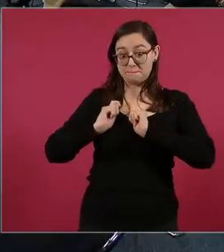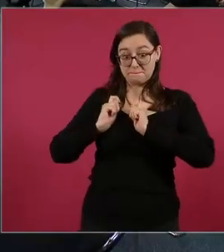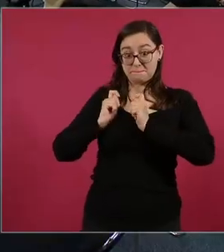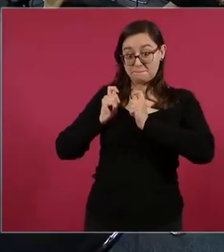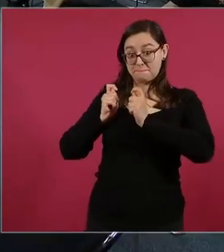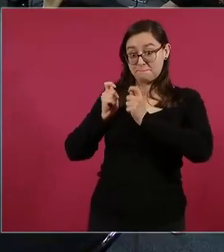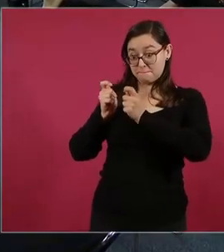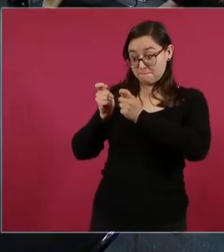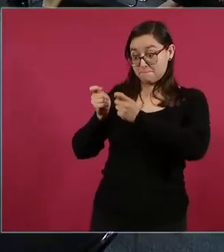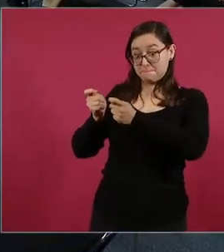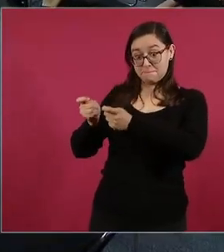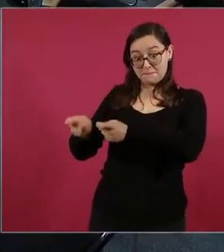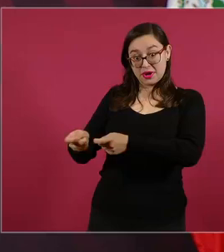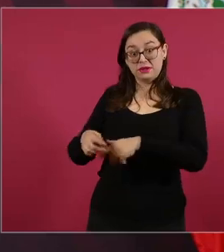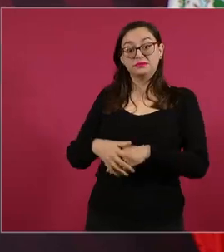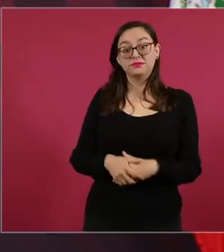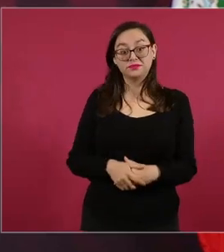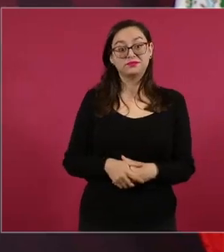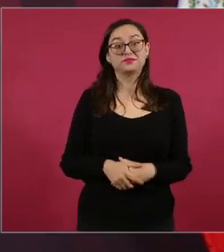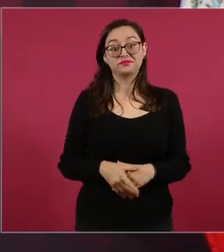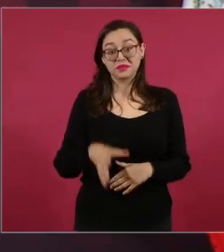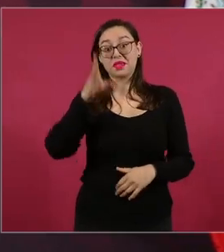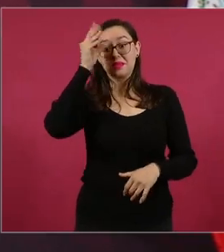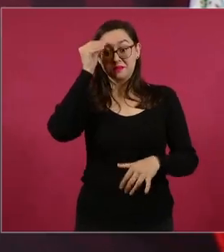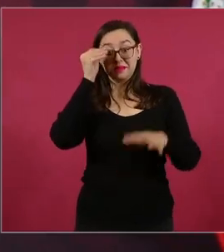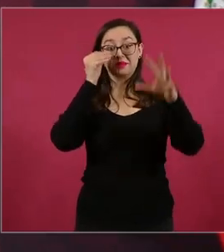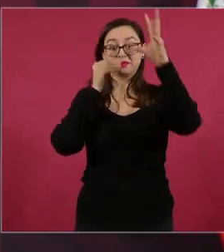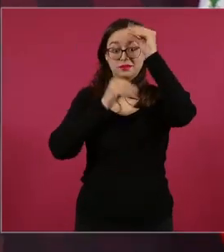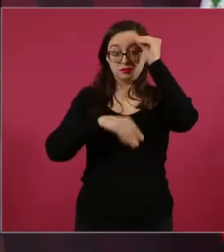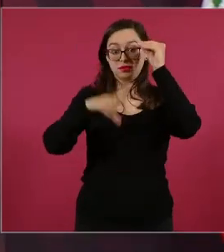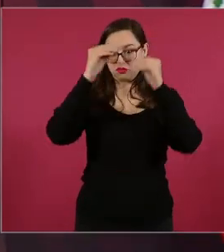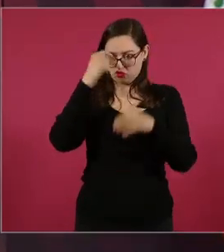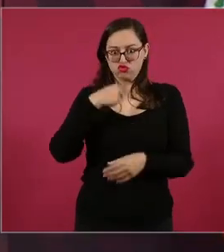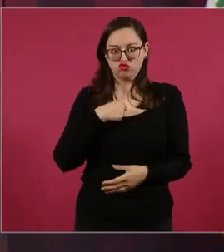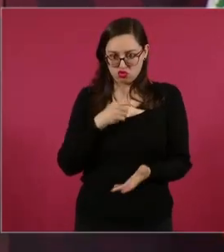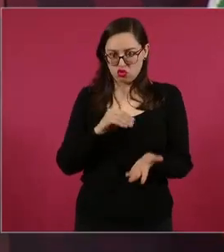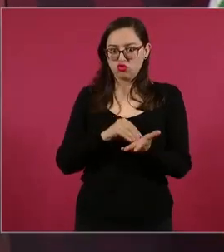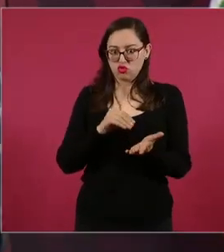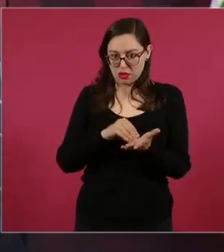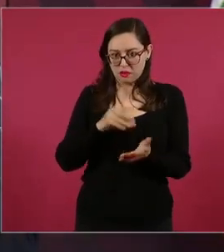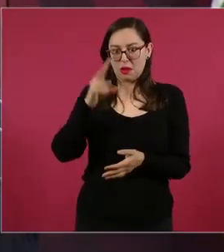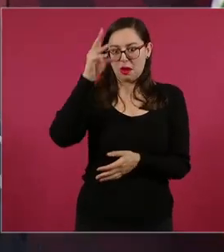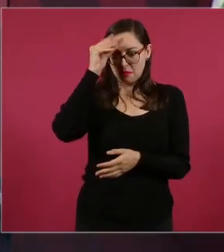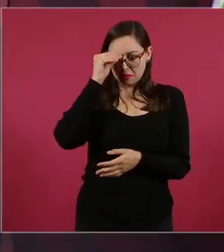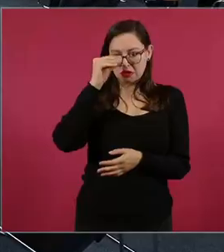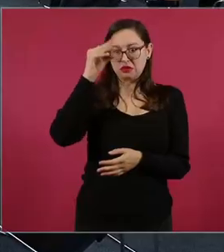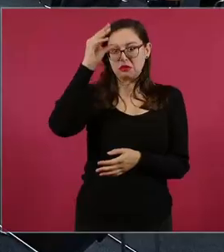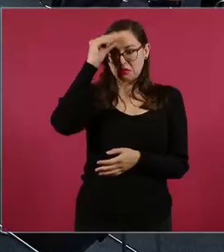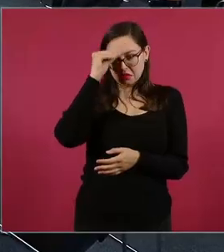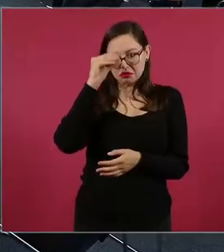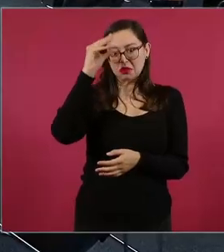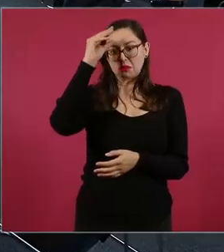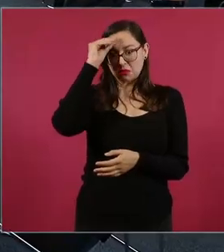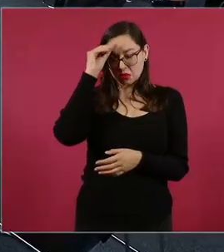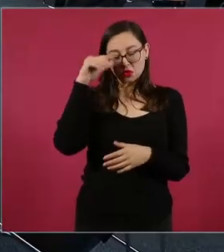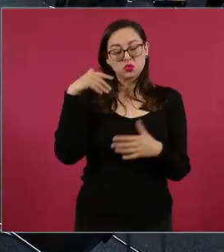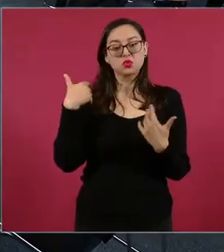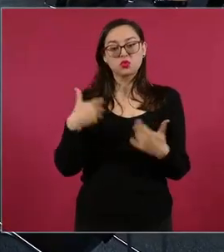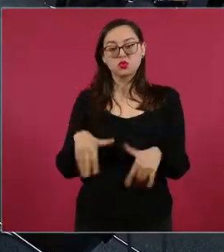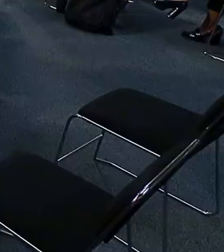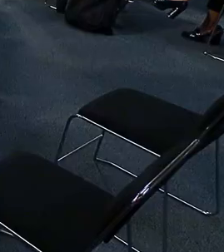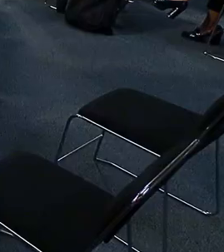estamos aprendiendo, yo sigo aprendiendo y estoy cada vez más